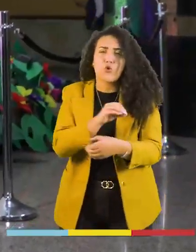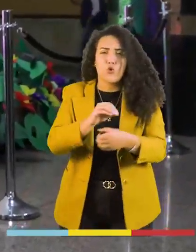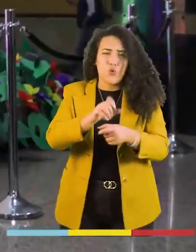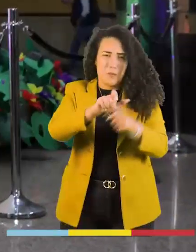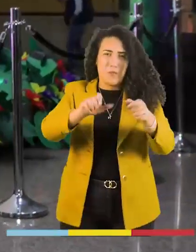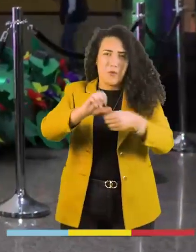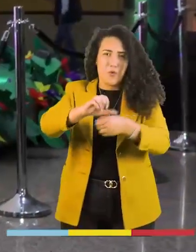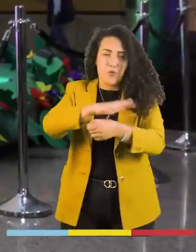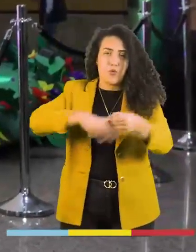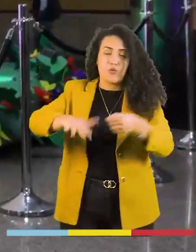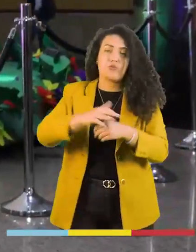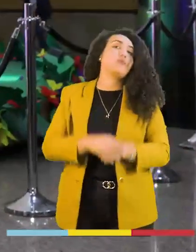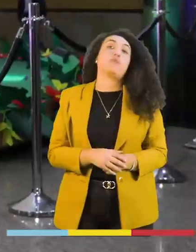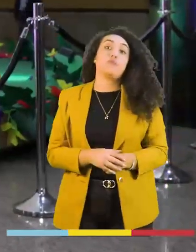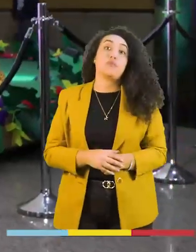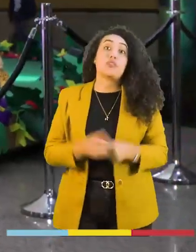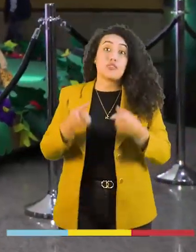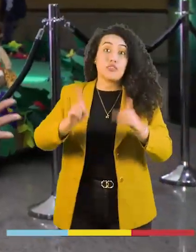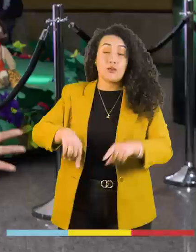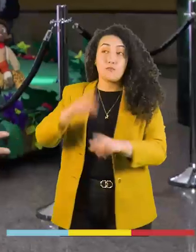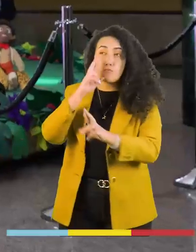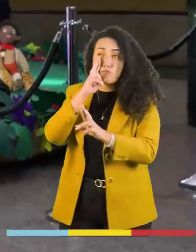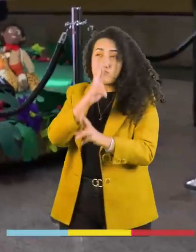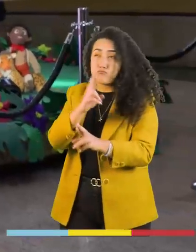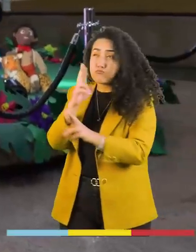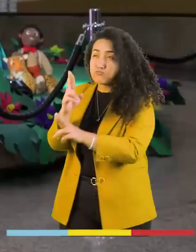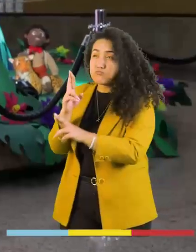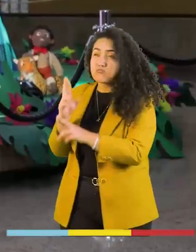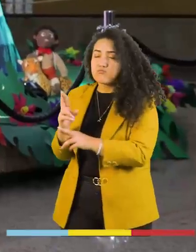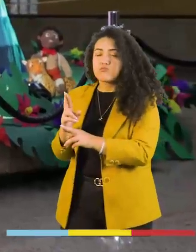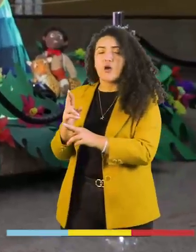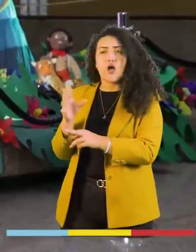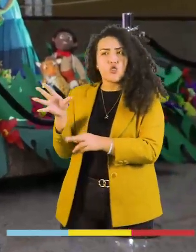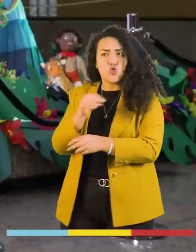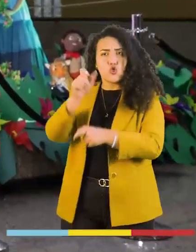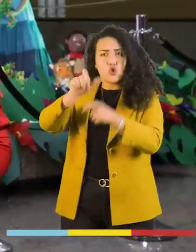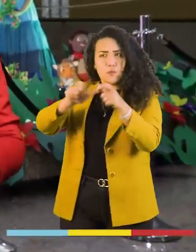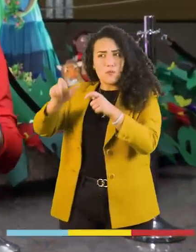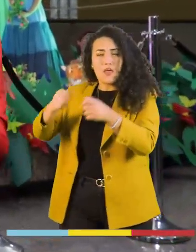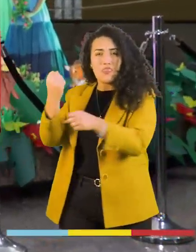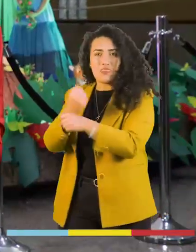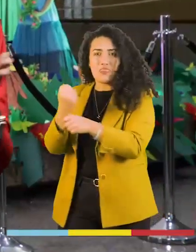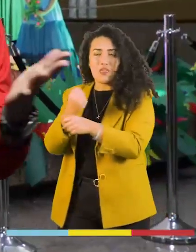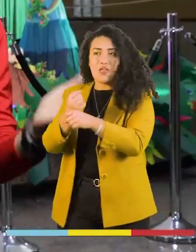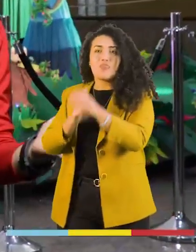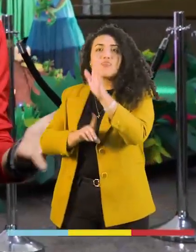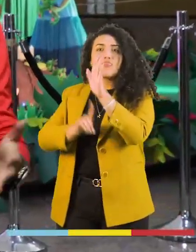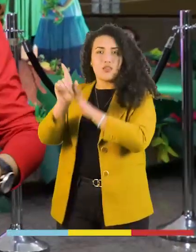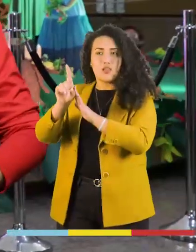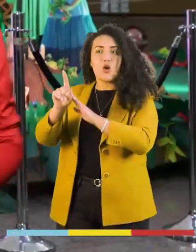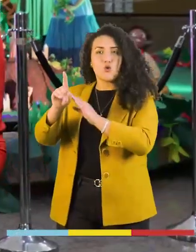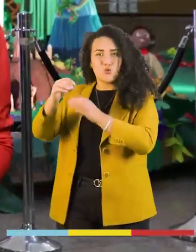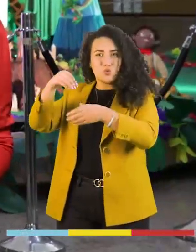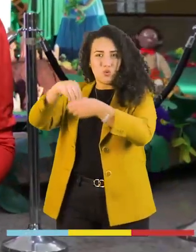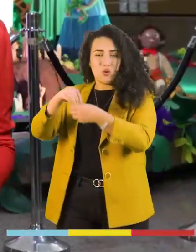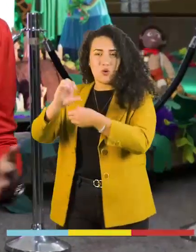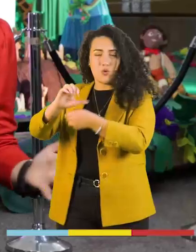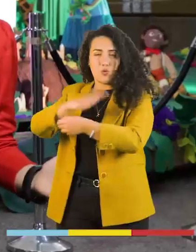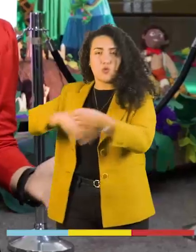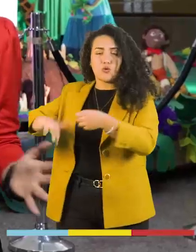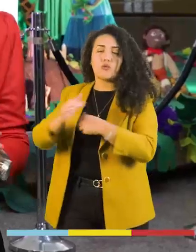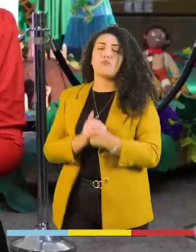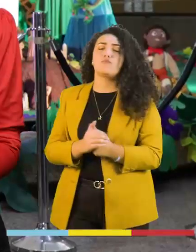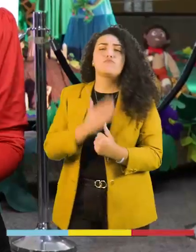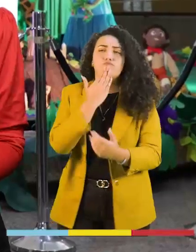también queremos hacerle un reconocimiento a todos aquellos que trabajan por el desarrollo del departamento. A ustedes, muchas gracias por su trabajo. De